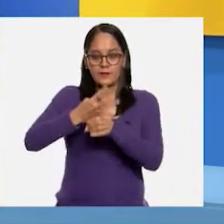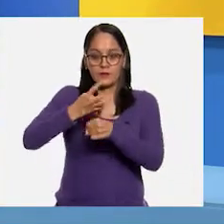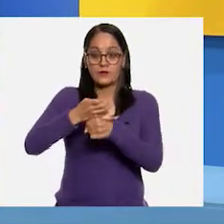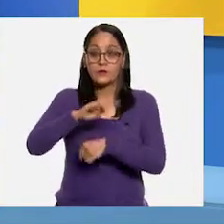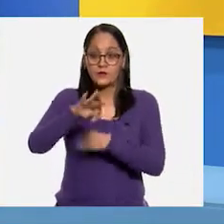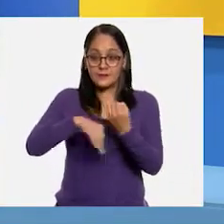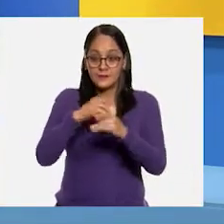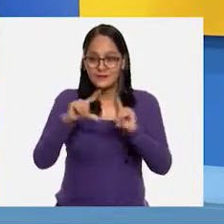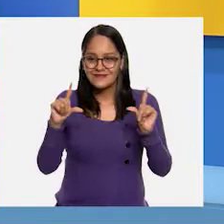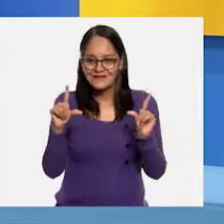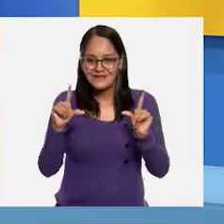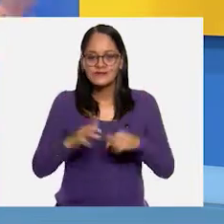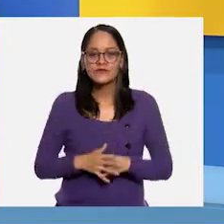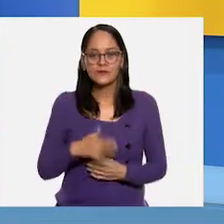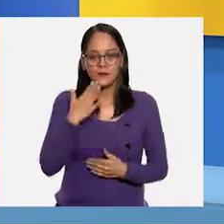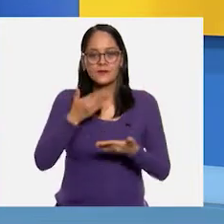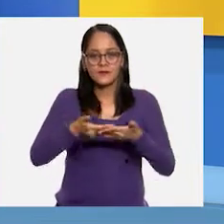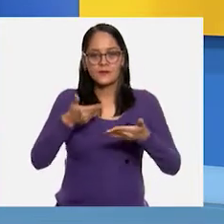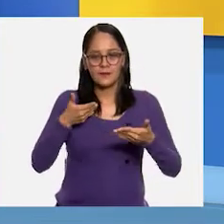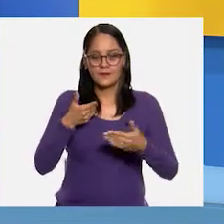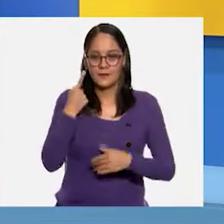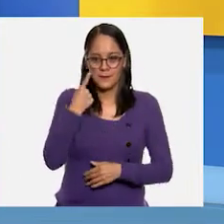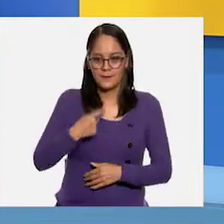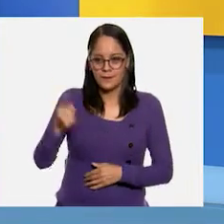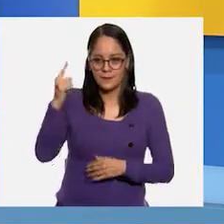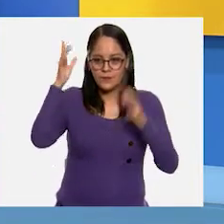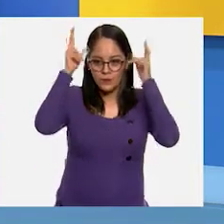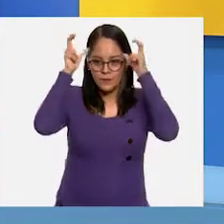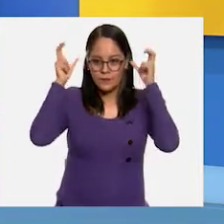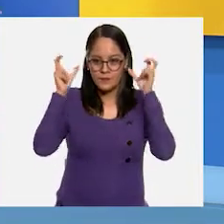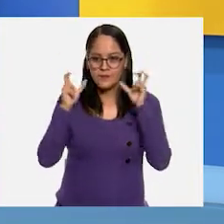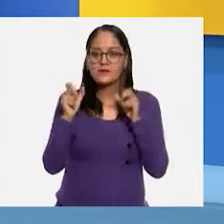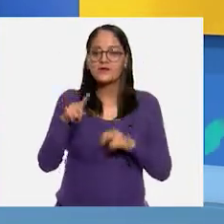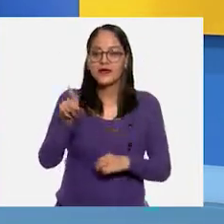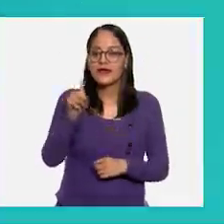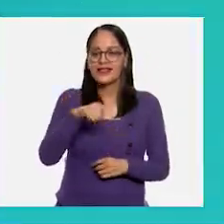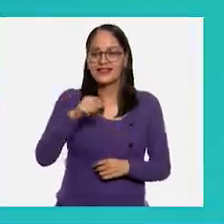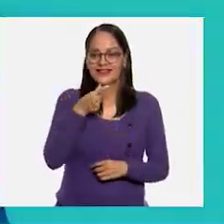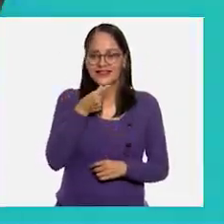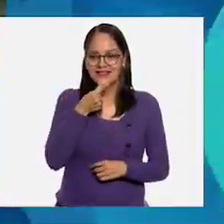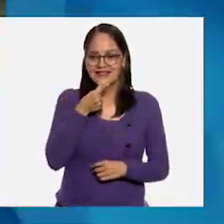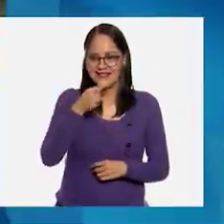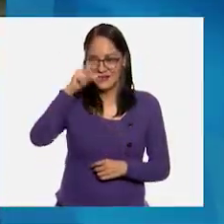¿Están listos? Pero antes vamos con nuestro amigo Ajuelisto para que nos dé un consejo.